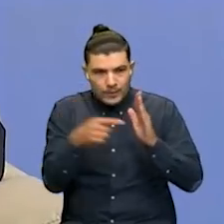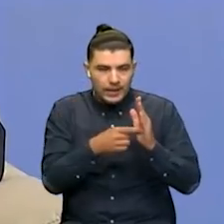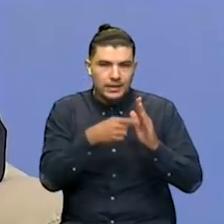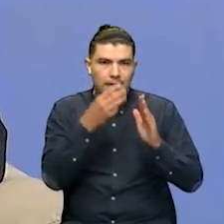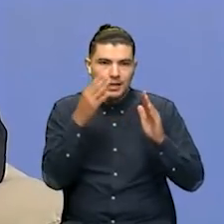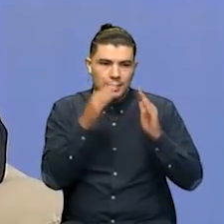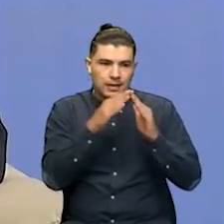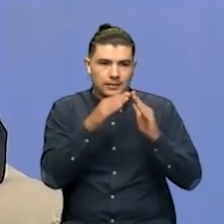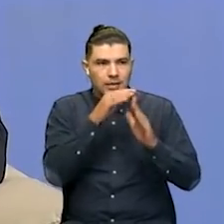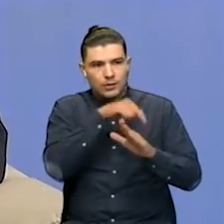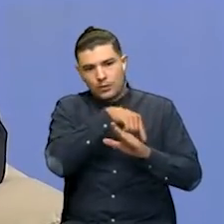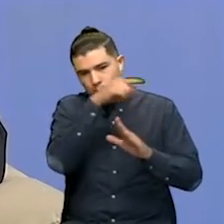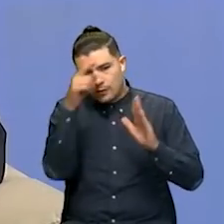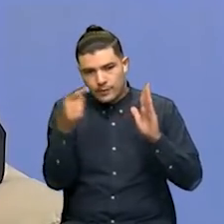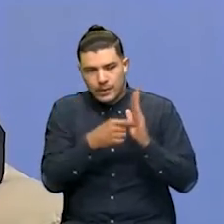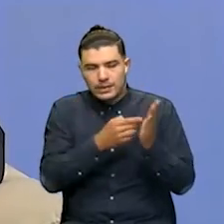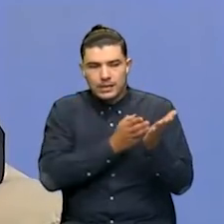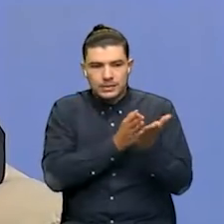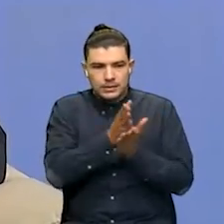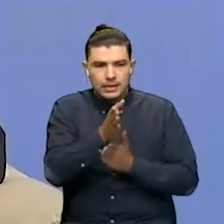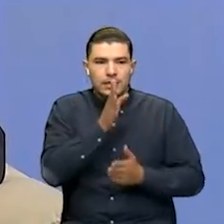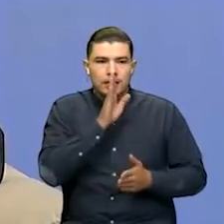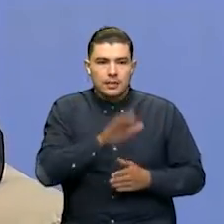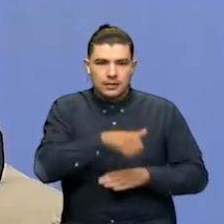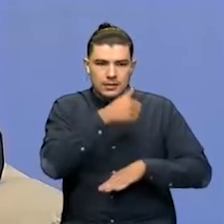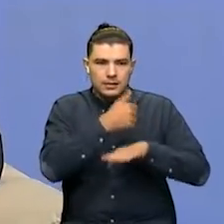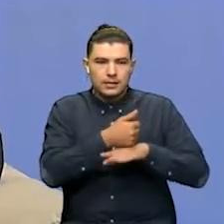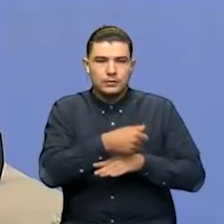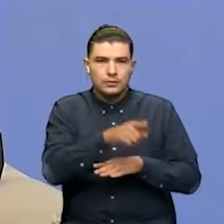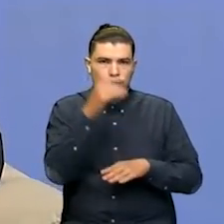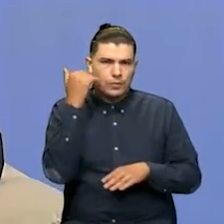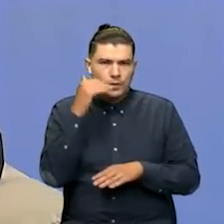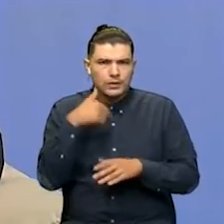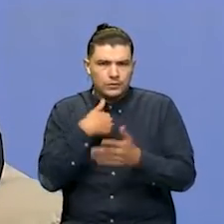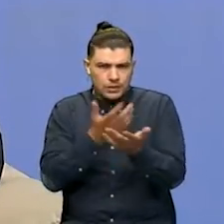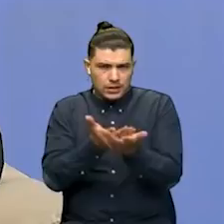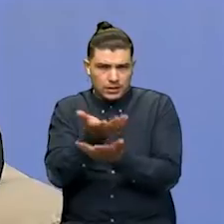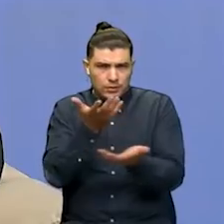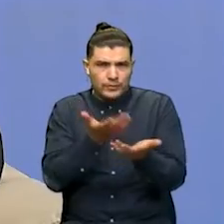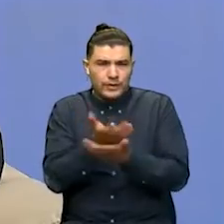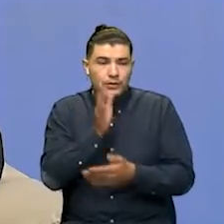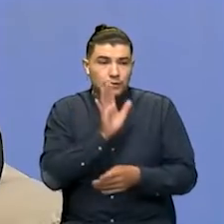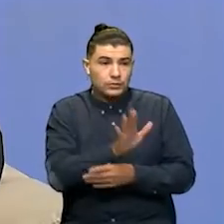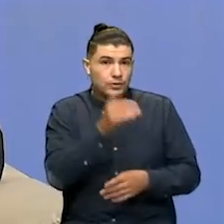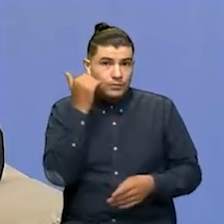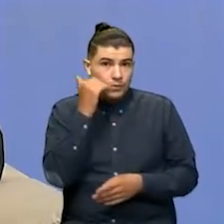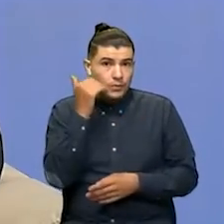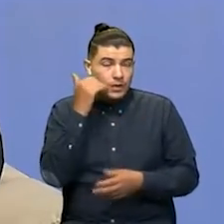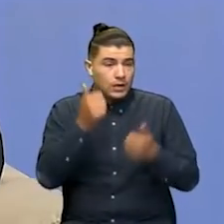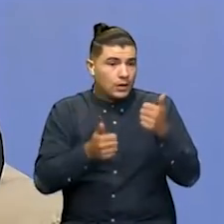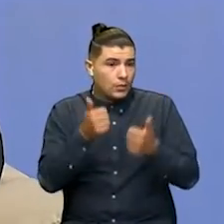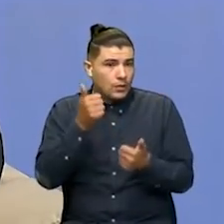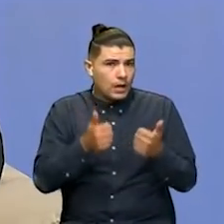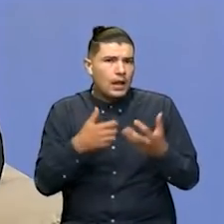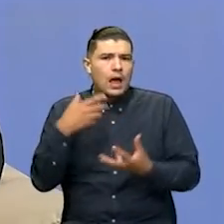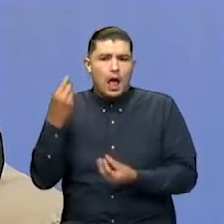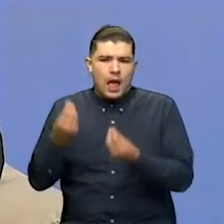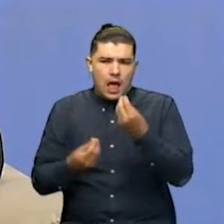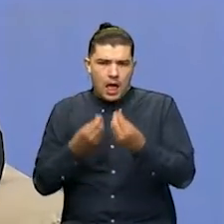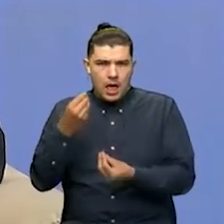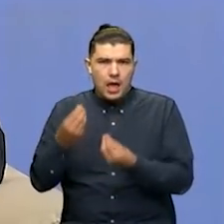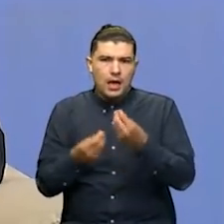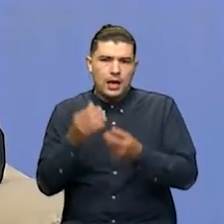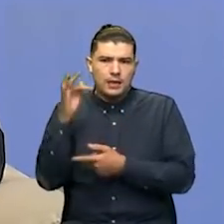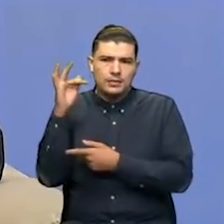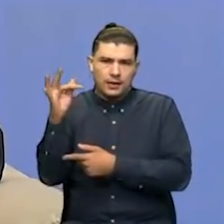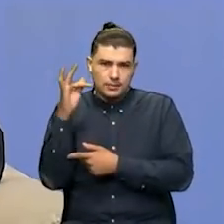pisos todavía sigue estando en cabeza de la señora. ¿Cuál es la recomendación directamente a nuestra televidente? Es haga un